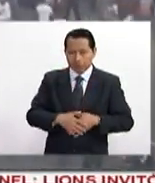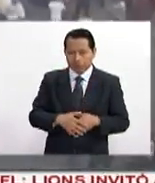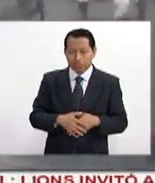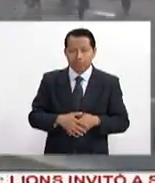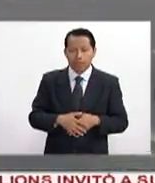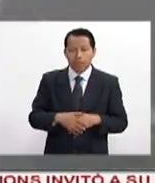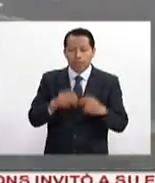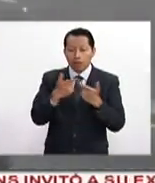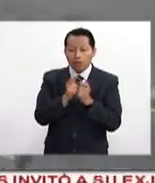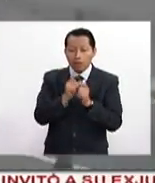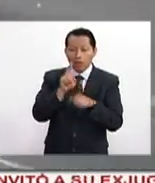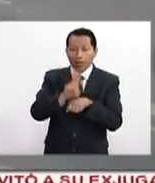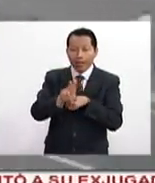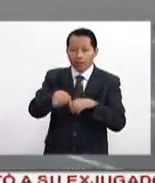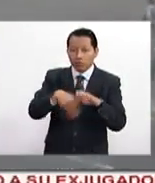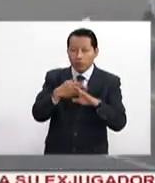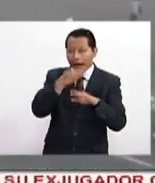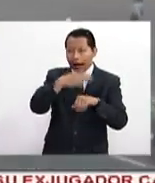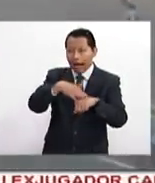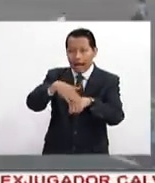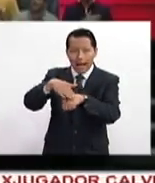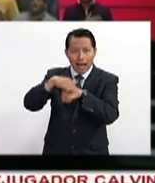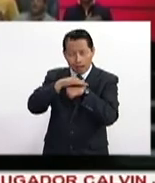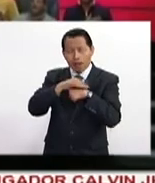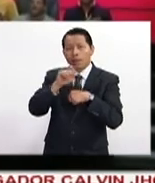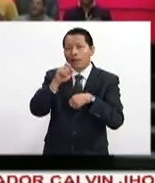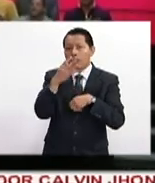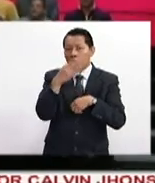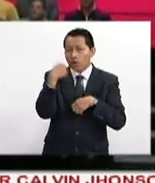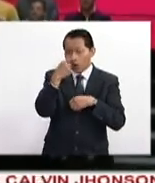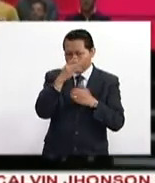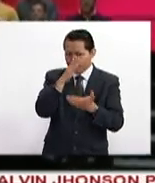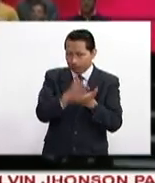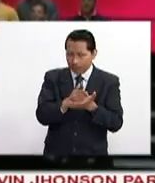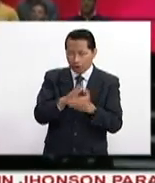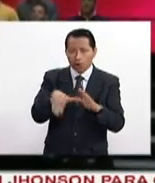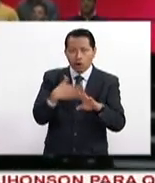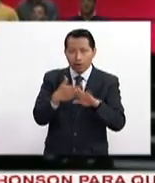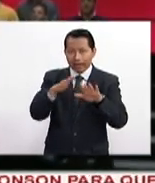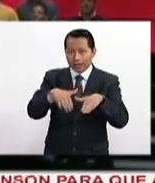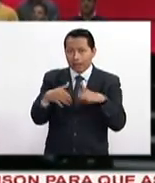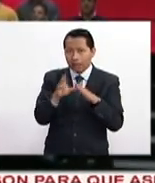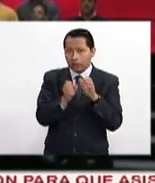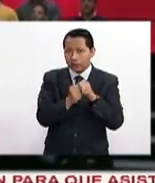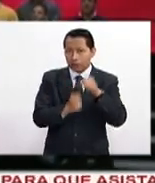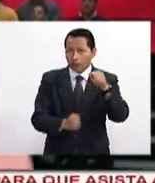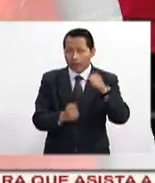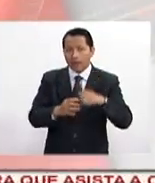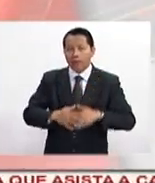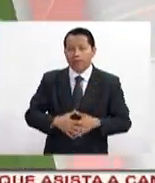La oposición venezolana llama a un paro general de 24 horas contra la Asamblea Constituyente.